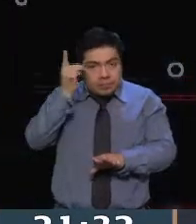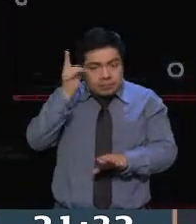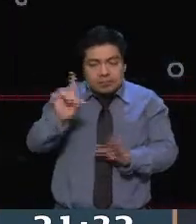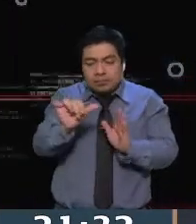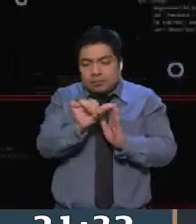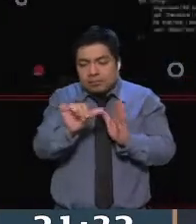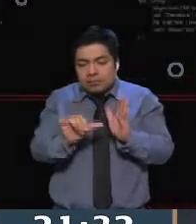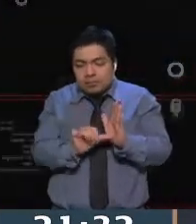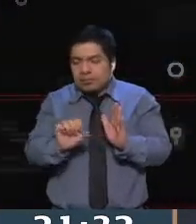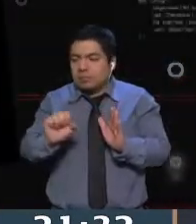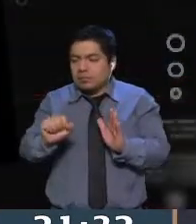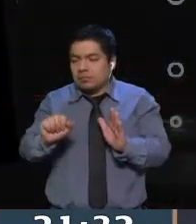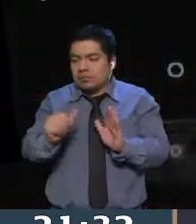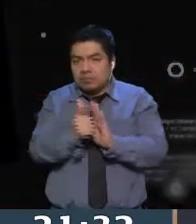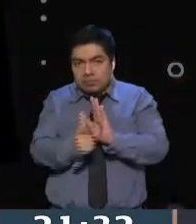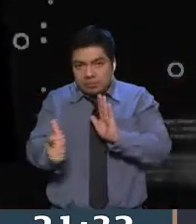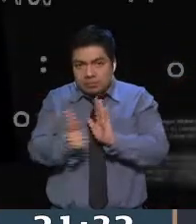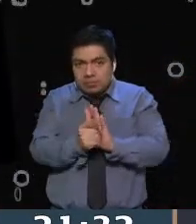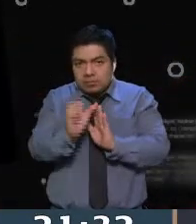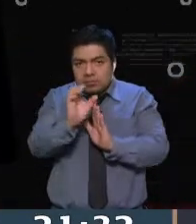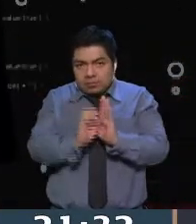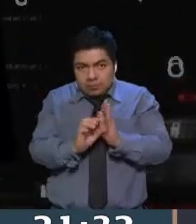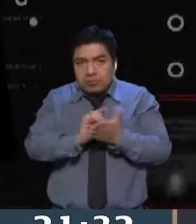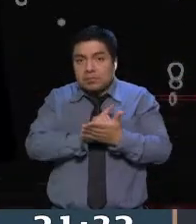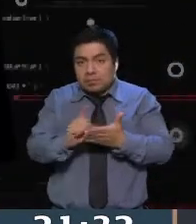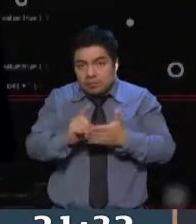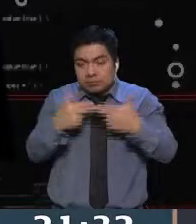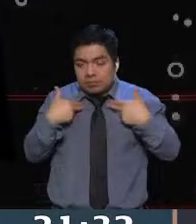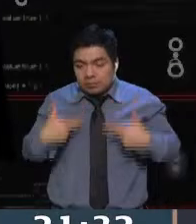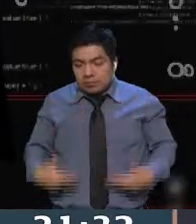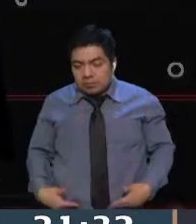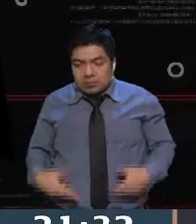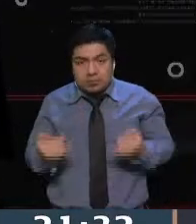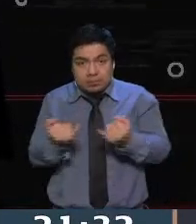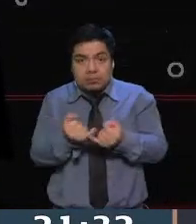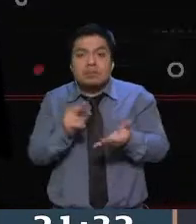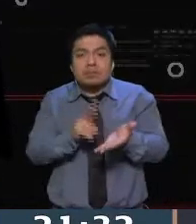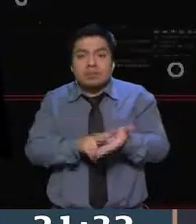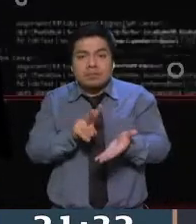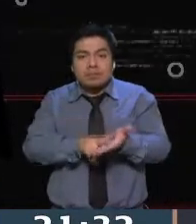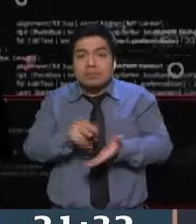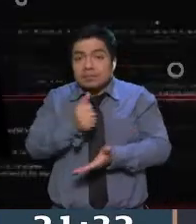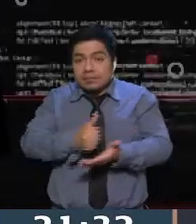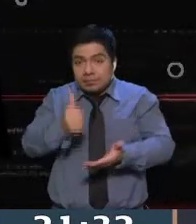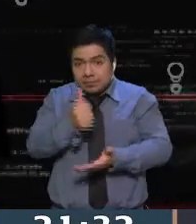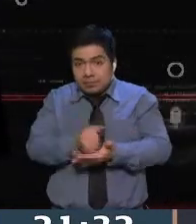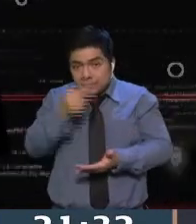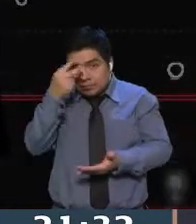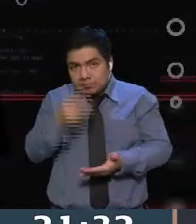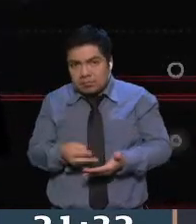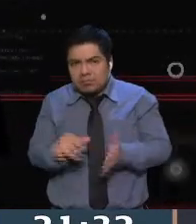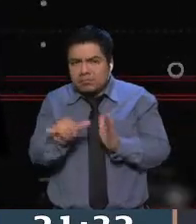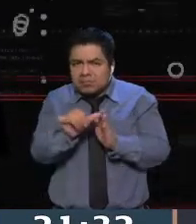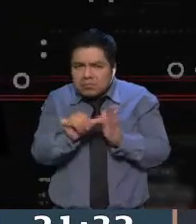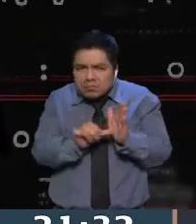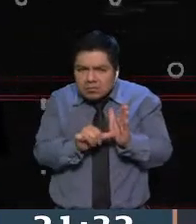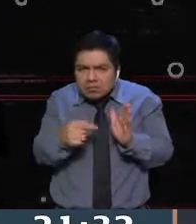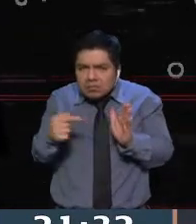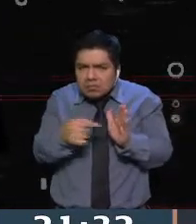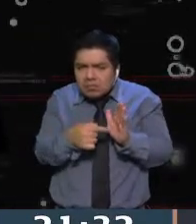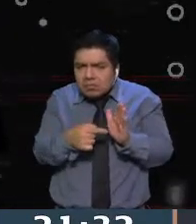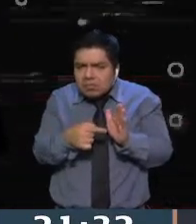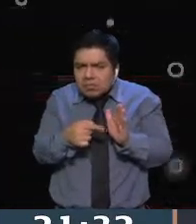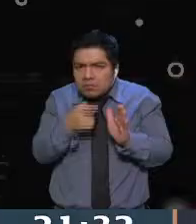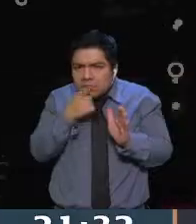artículo 60 de la Ley Constitucional de Derechos Humanos y sus garantías de la Ciudad de México, un artículo que plantea que